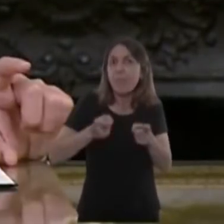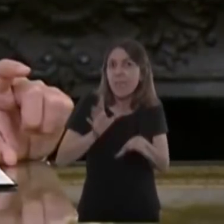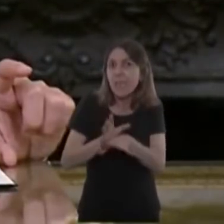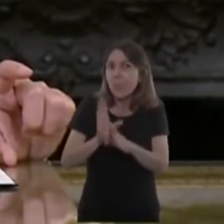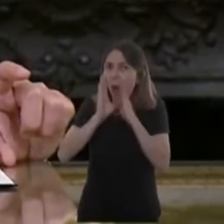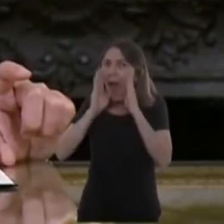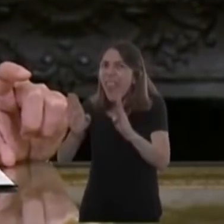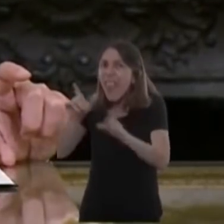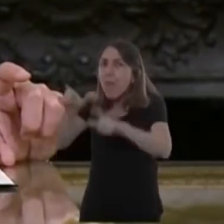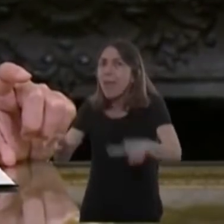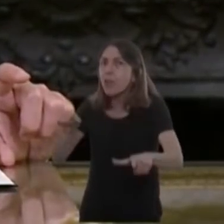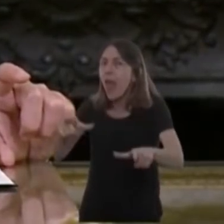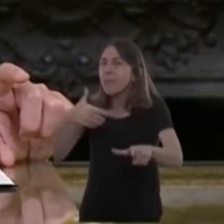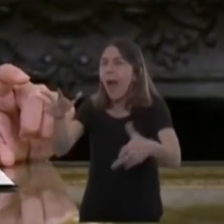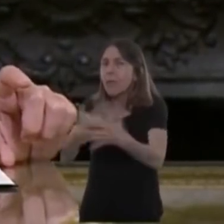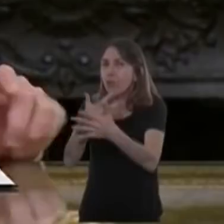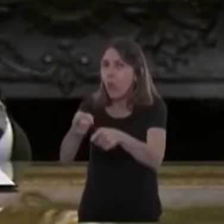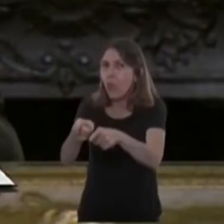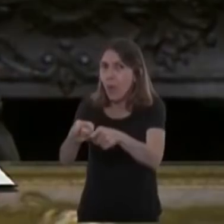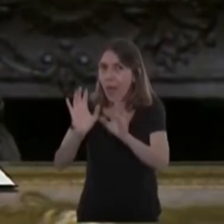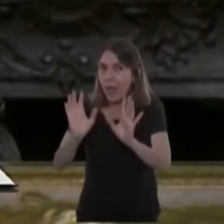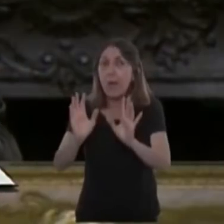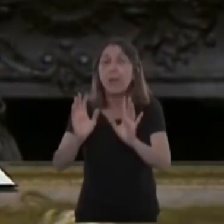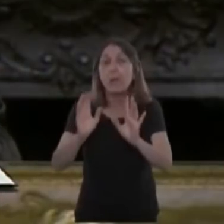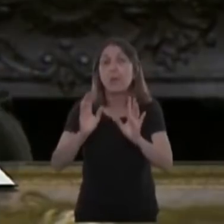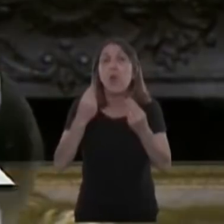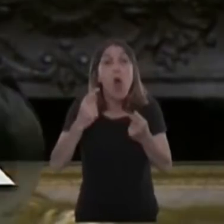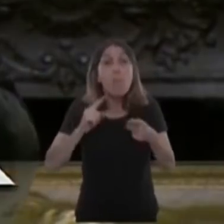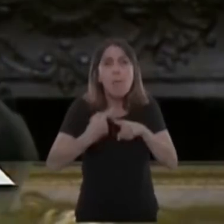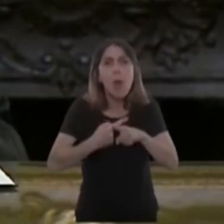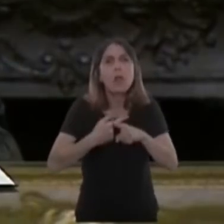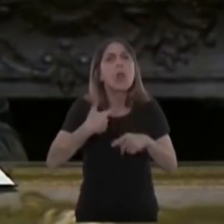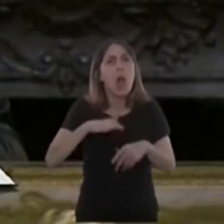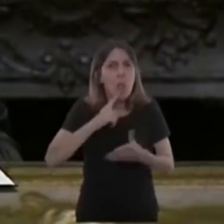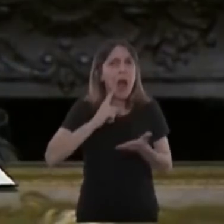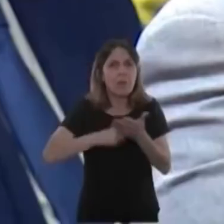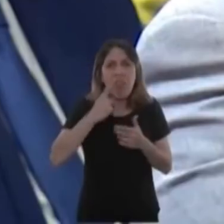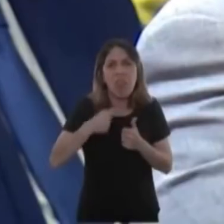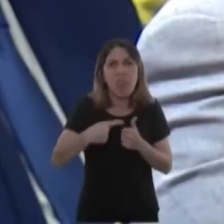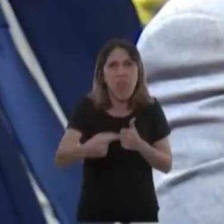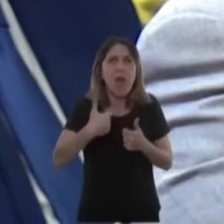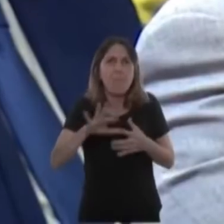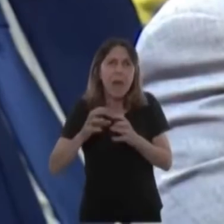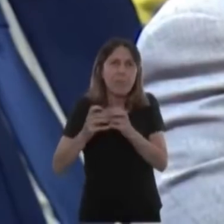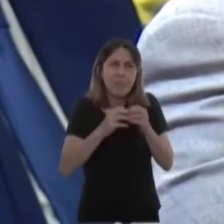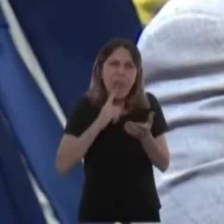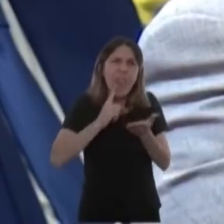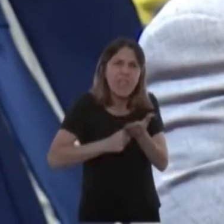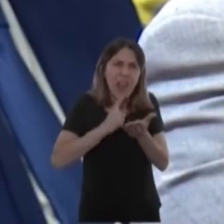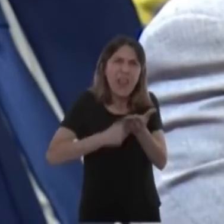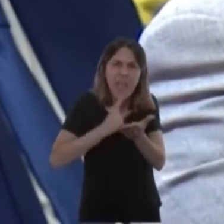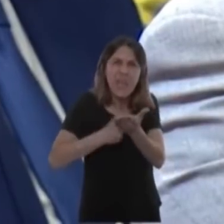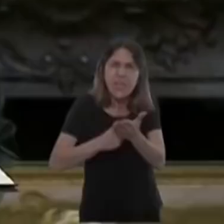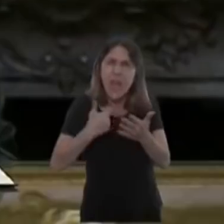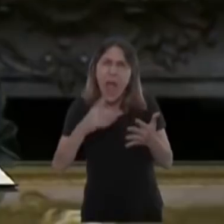pesos. Será en una sola cuota y los cobrarán en el mes de mayo junto con sus haberes. Este